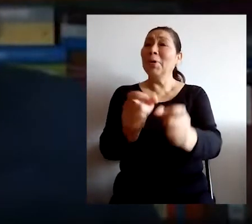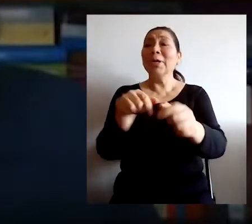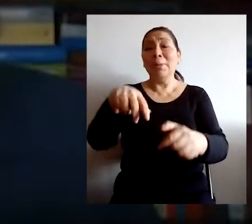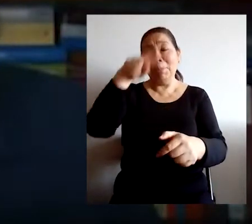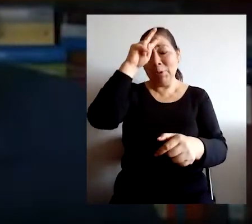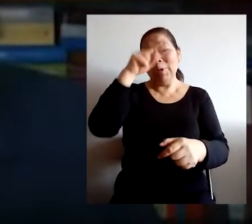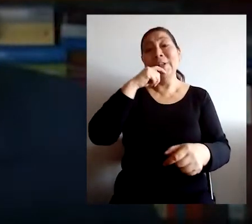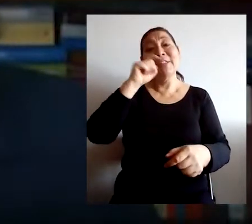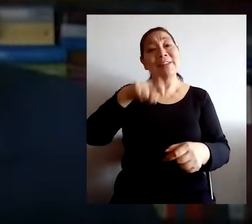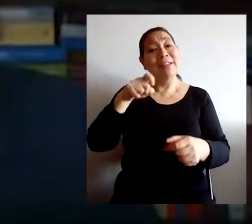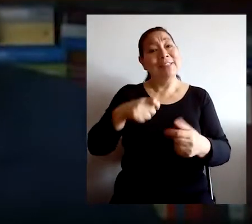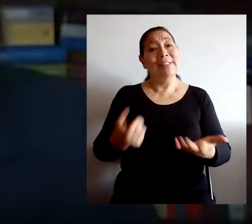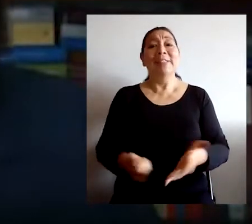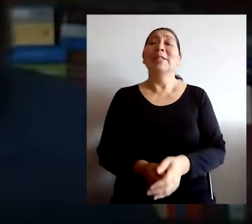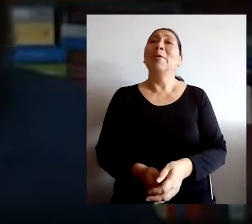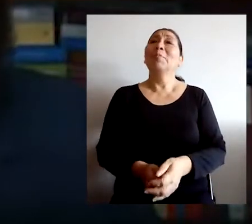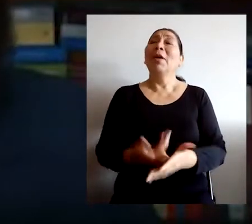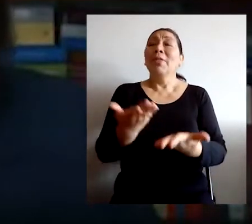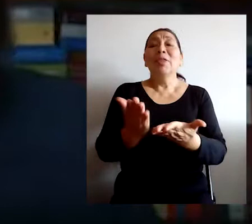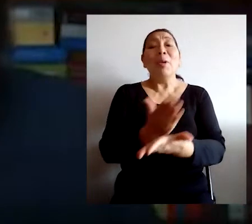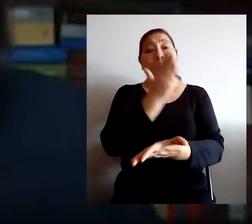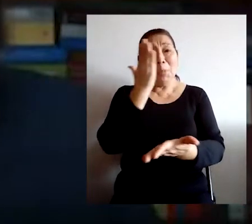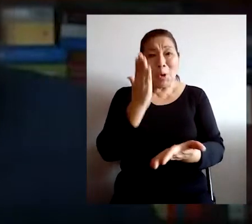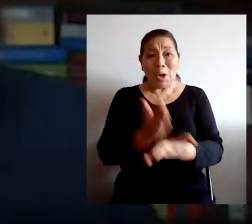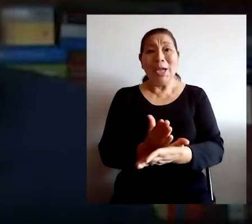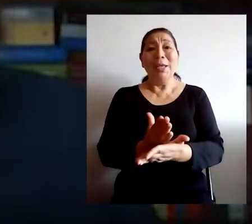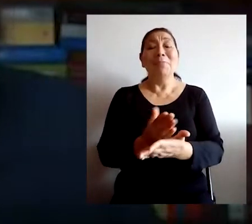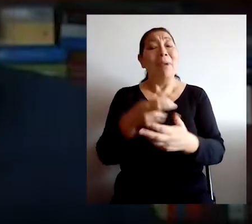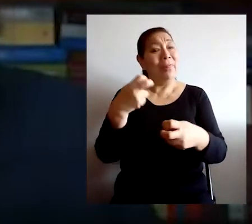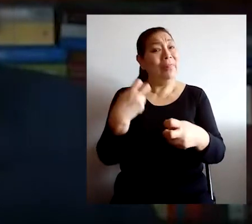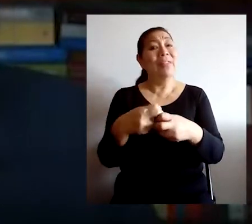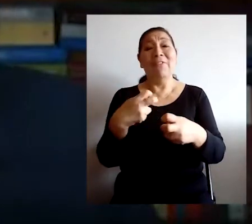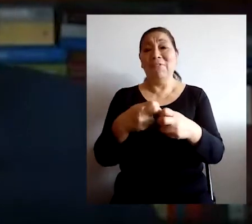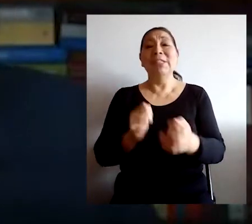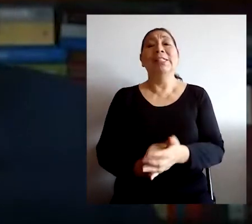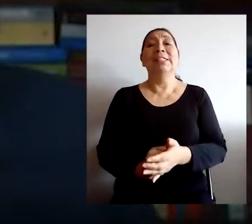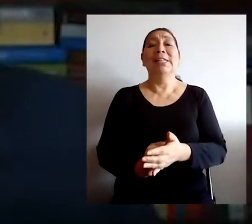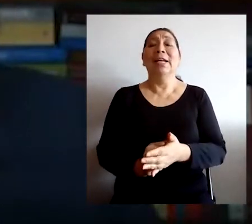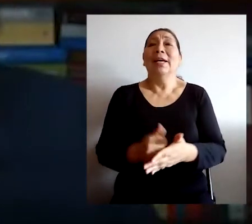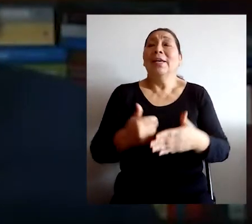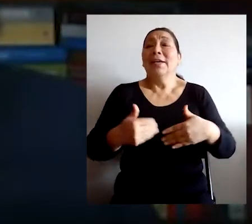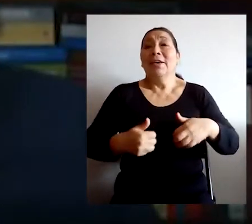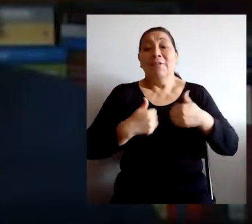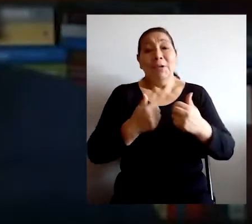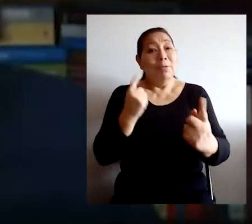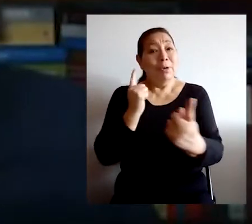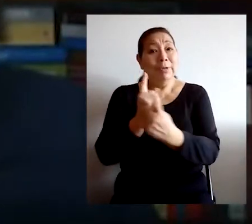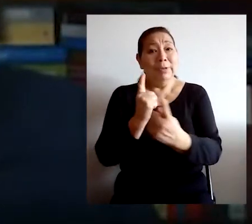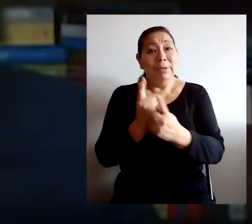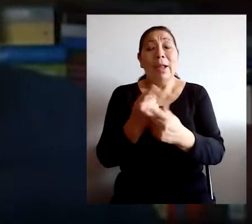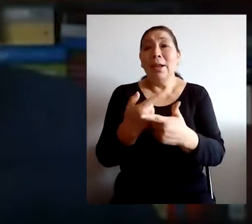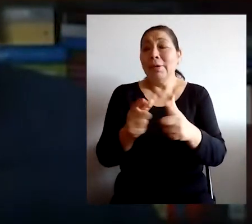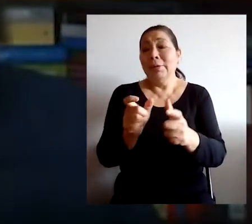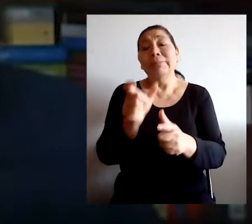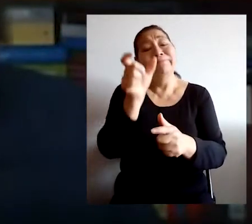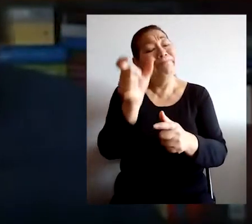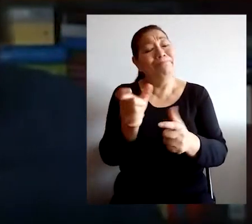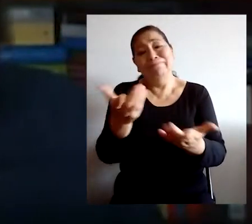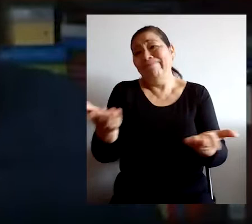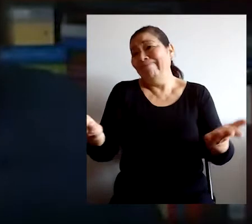requiere hoy más que nunca ante las difíciles circunstancias que afrontan miles de